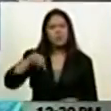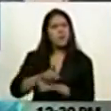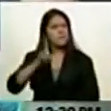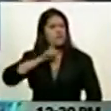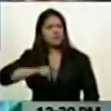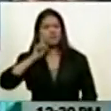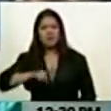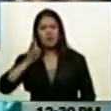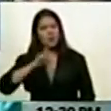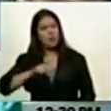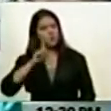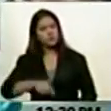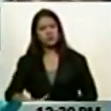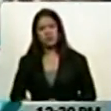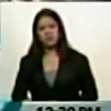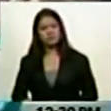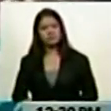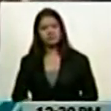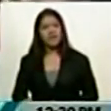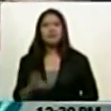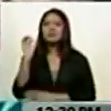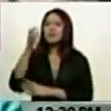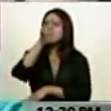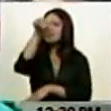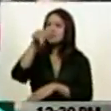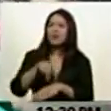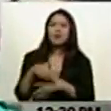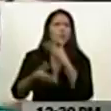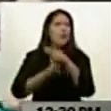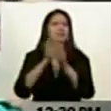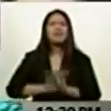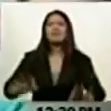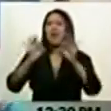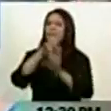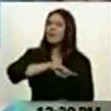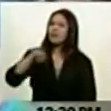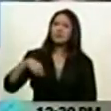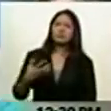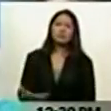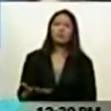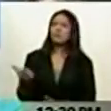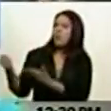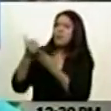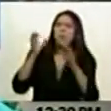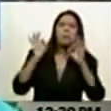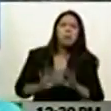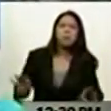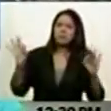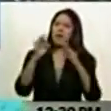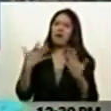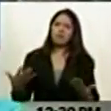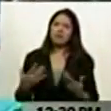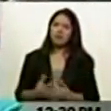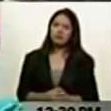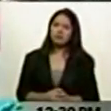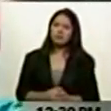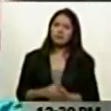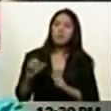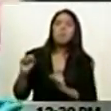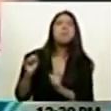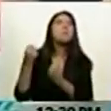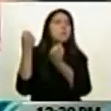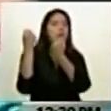mentirosos. Es una Asamblea Nacional que es inútil para nosotros. Es una Asamblea Nacional que está de espalda a